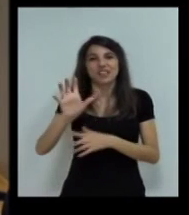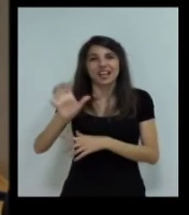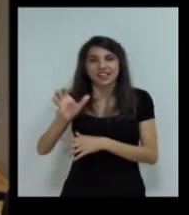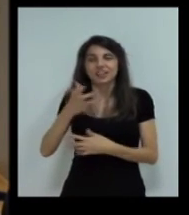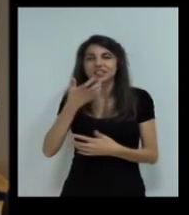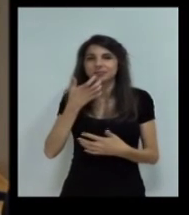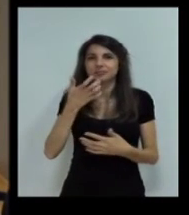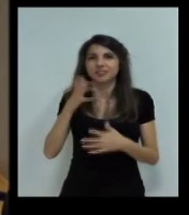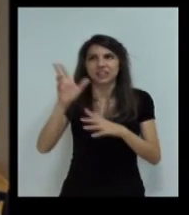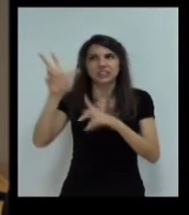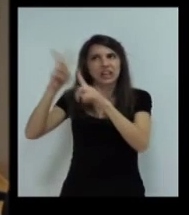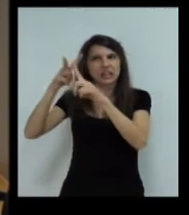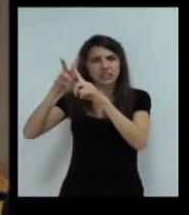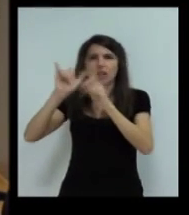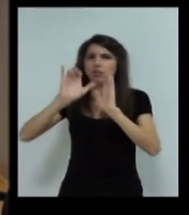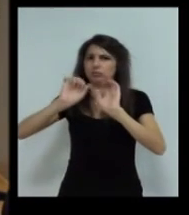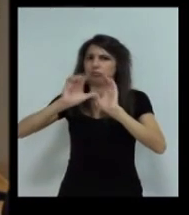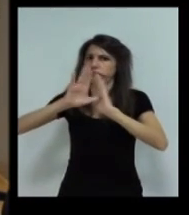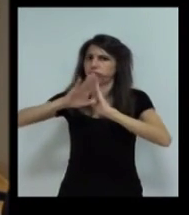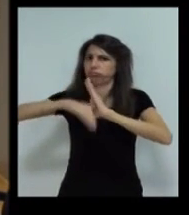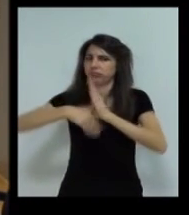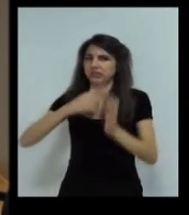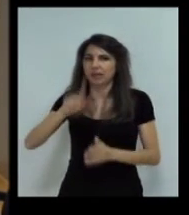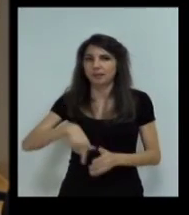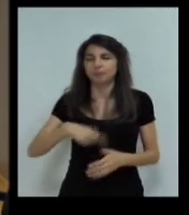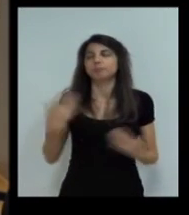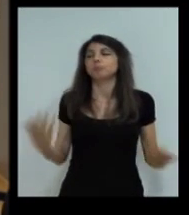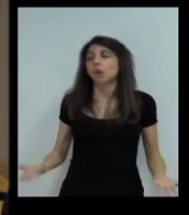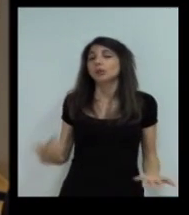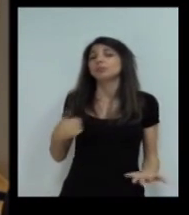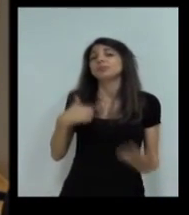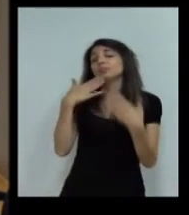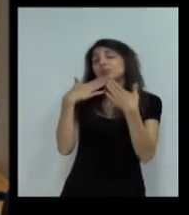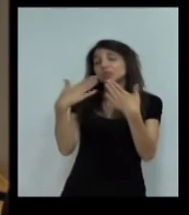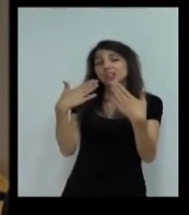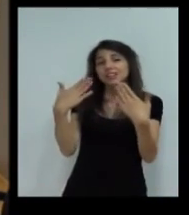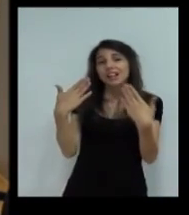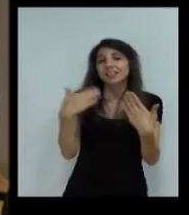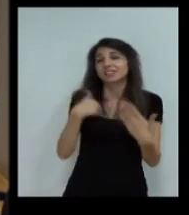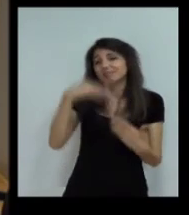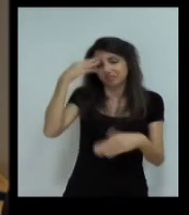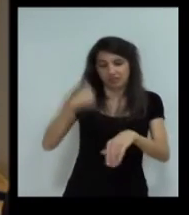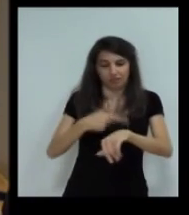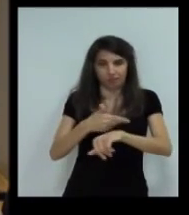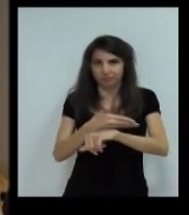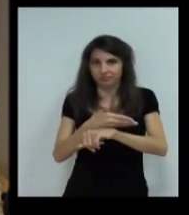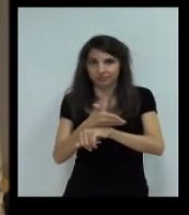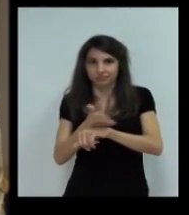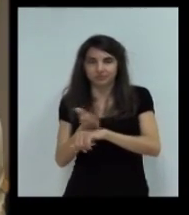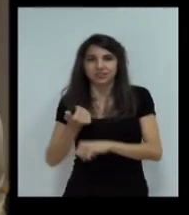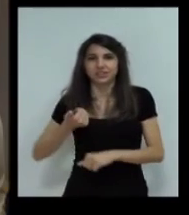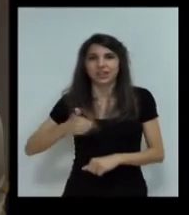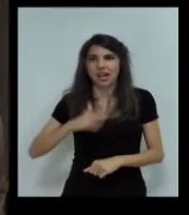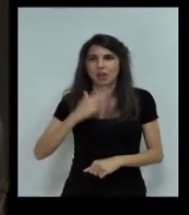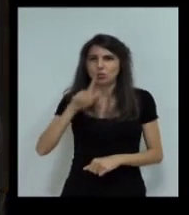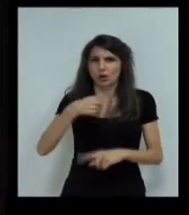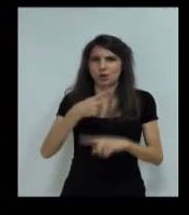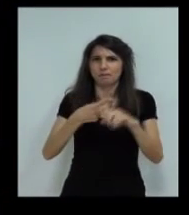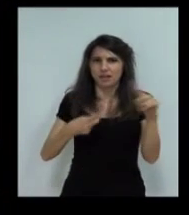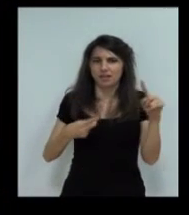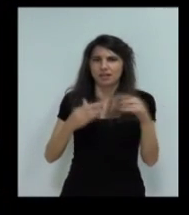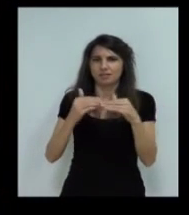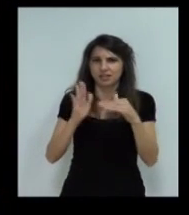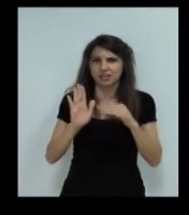tiene un buen retardo. Tiene un salto. Claro. Pues muchísimas gracias. Yo creo que es que se nos ha ido yendo el tiempo. Llevamos ya hora y media.